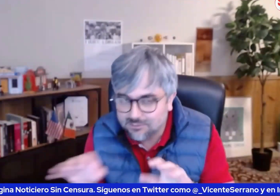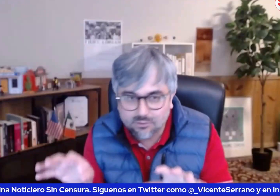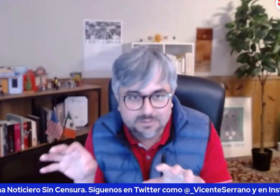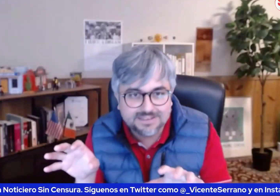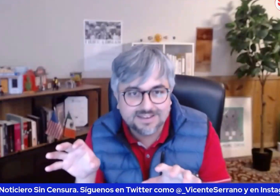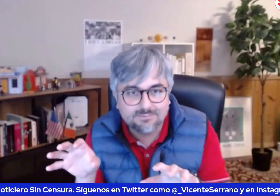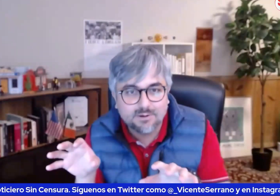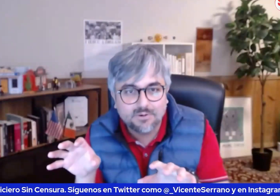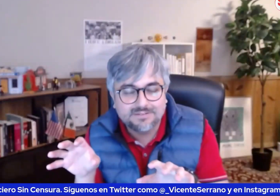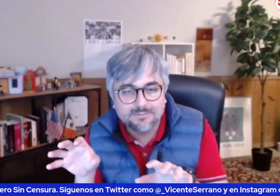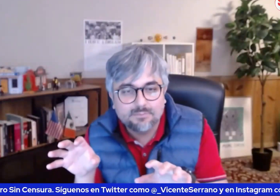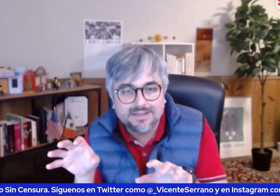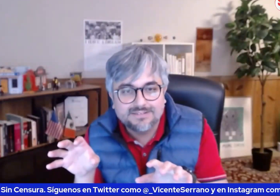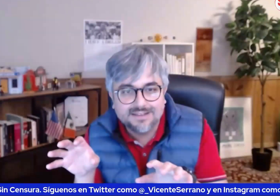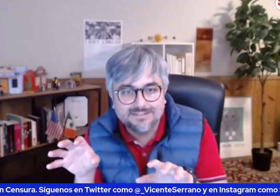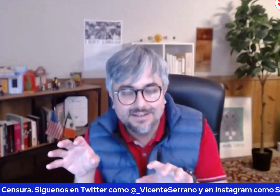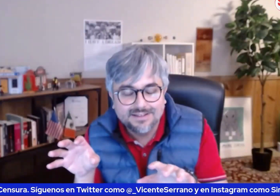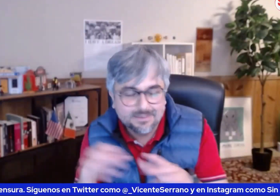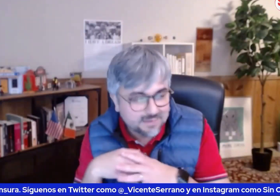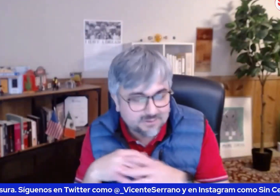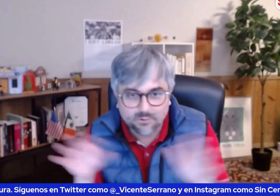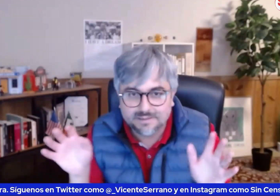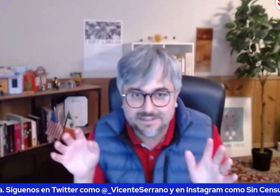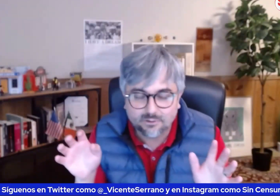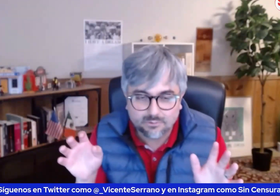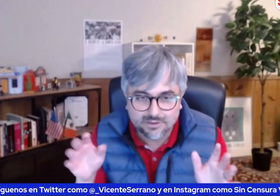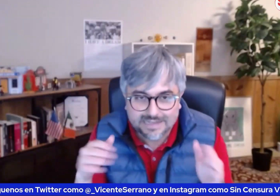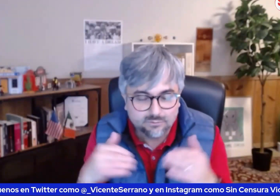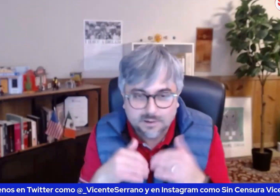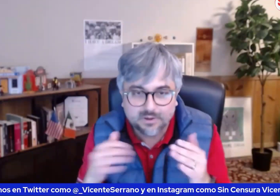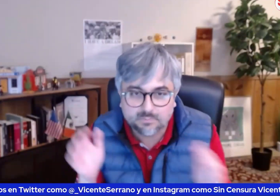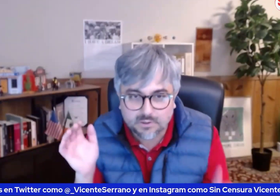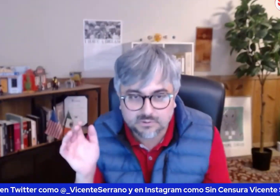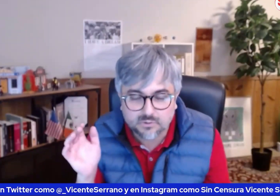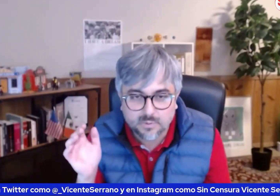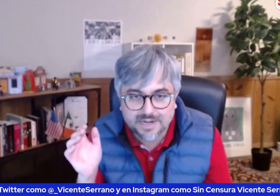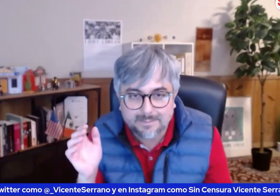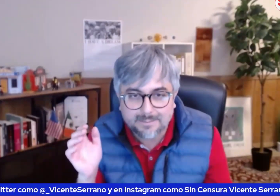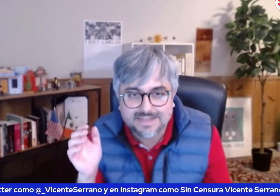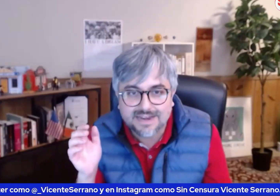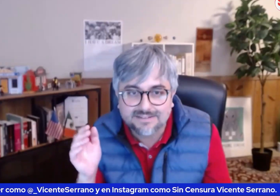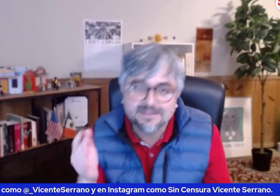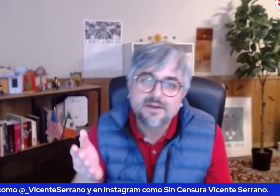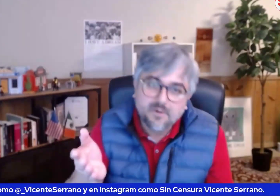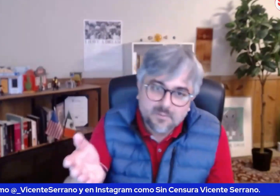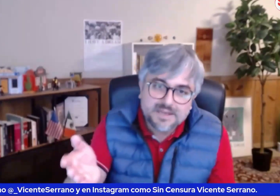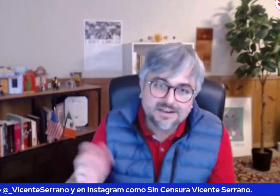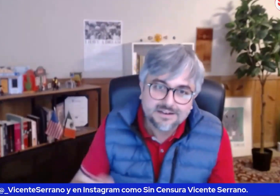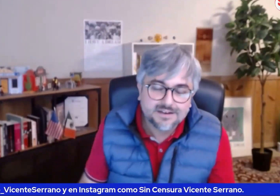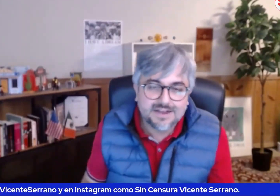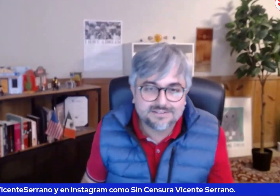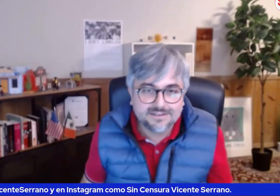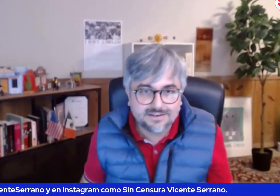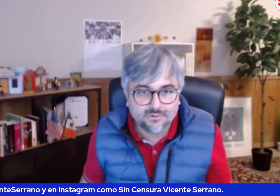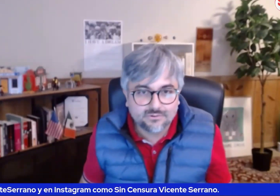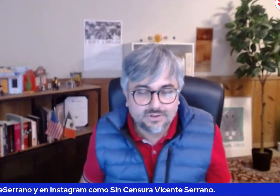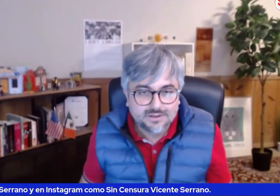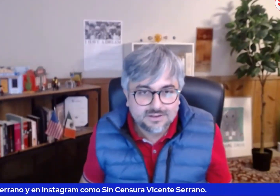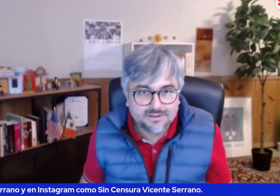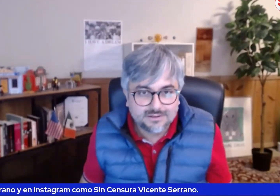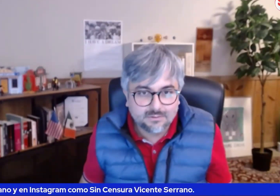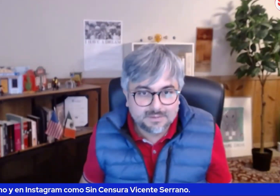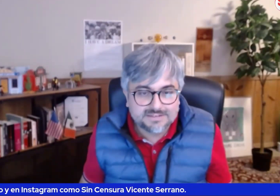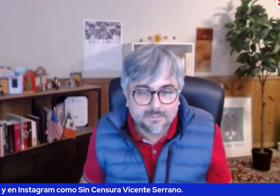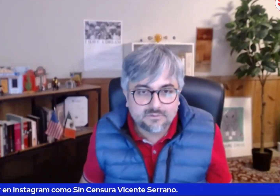de inmediato los meten a las mejores empresas, de inmediato los meten los dan los mejores puestos gubernamentales, o bien hacen que